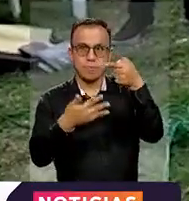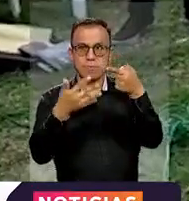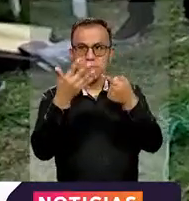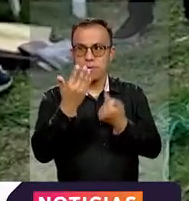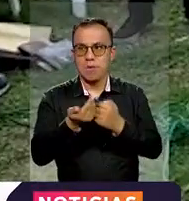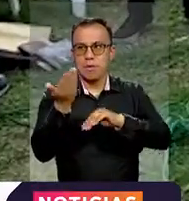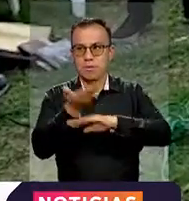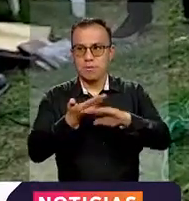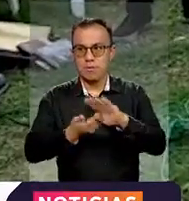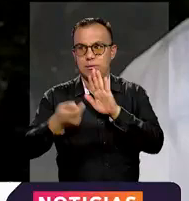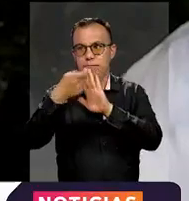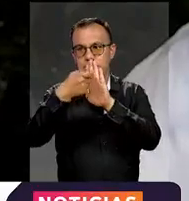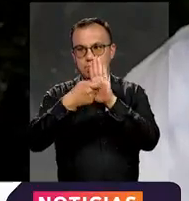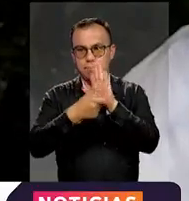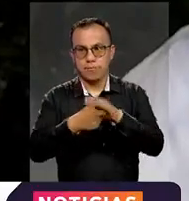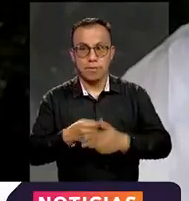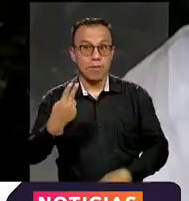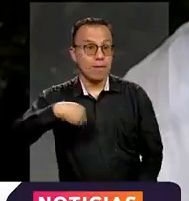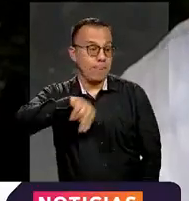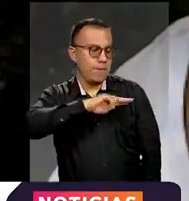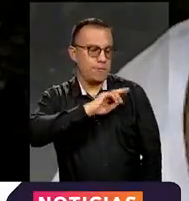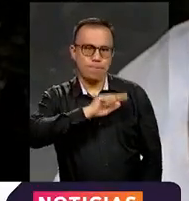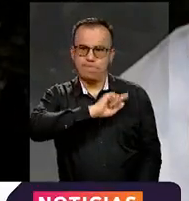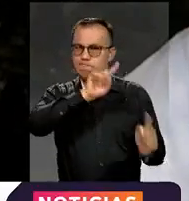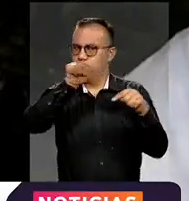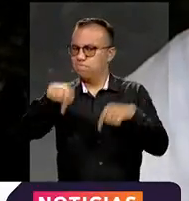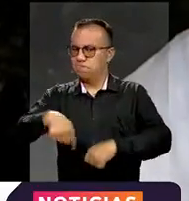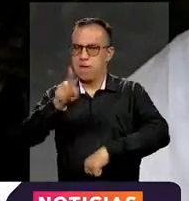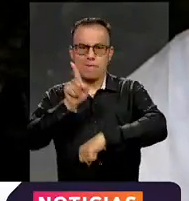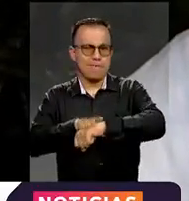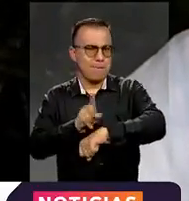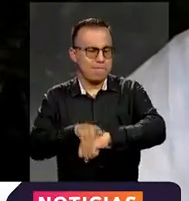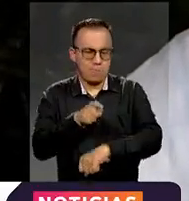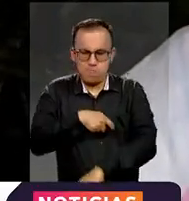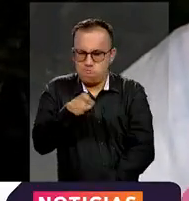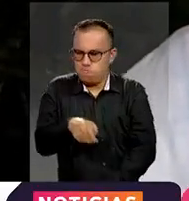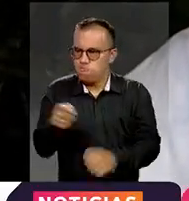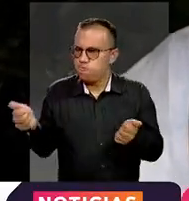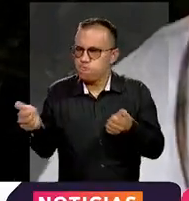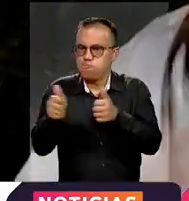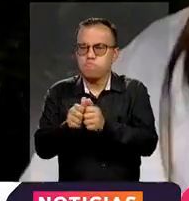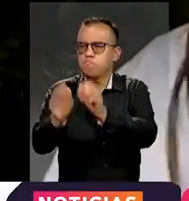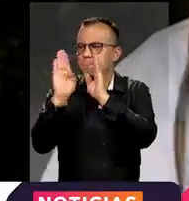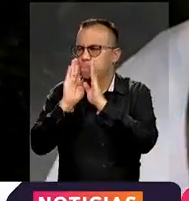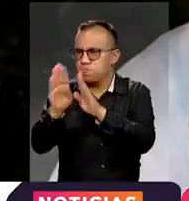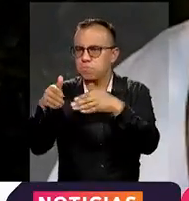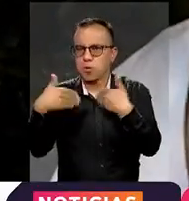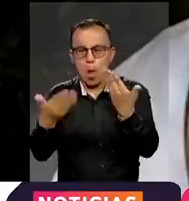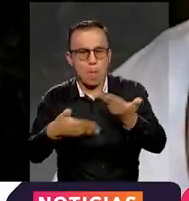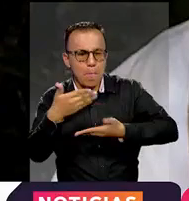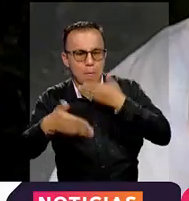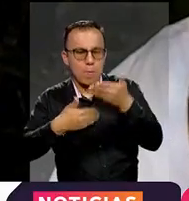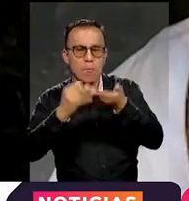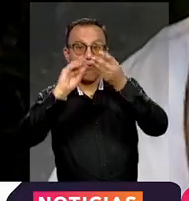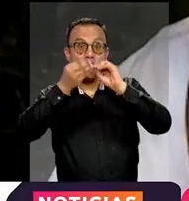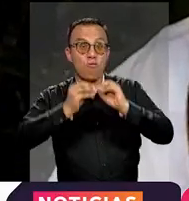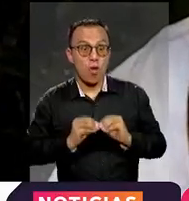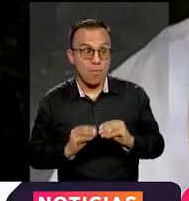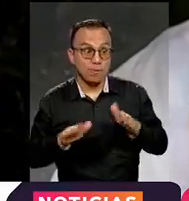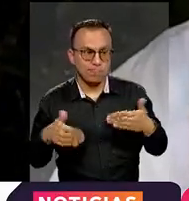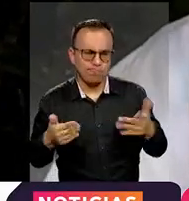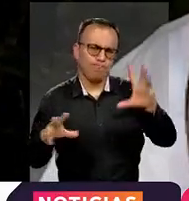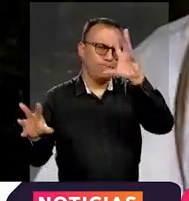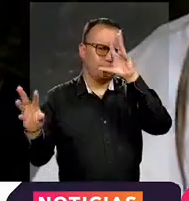diferentes demandas expuestas. Nosotros estamos aquí tiempo que sea necesario para acompañarlos, escucharles y buscar formas de llegar